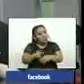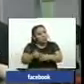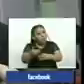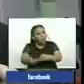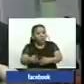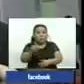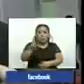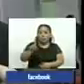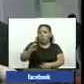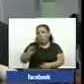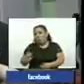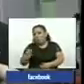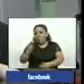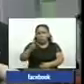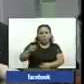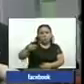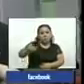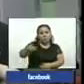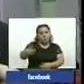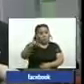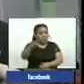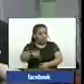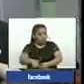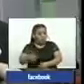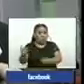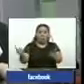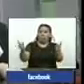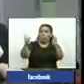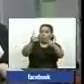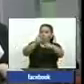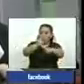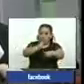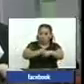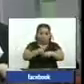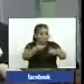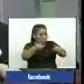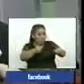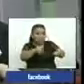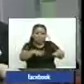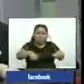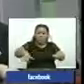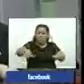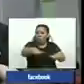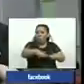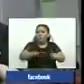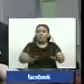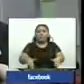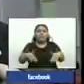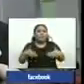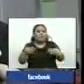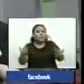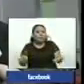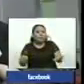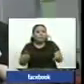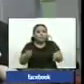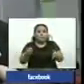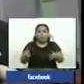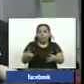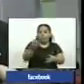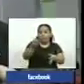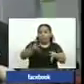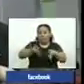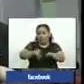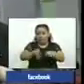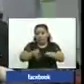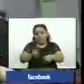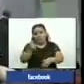uno o dos años, aquí va a ser un cambio, una estructura de totalmente una forma nueva en